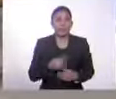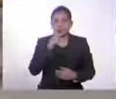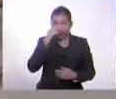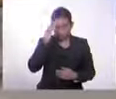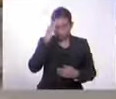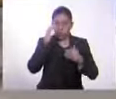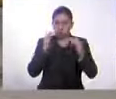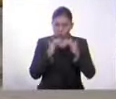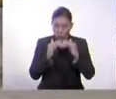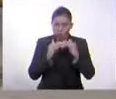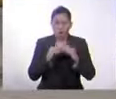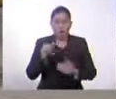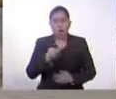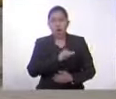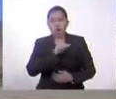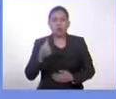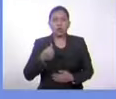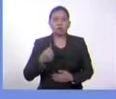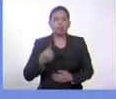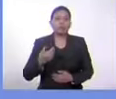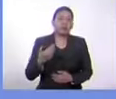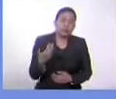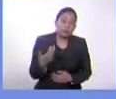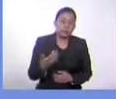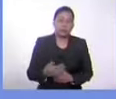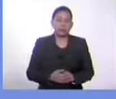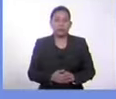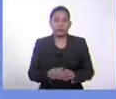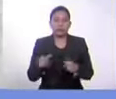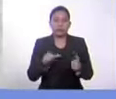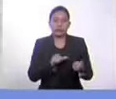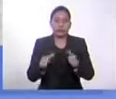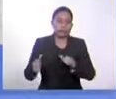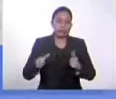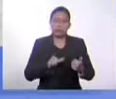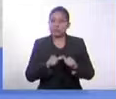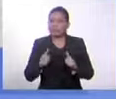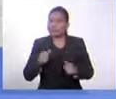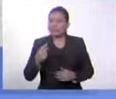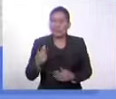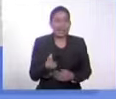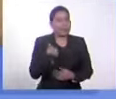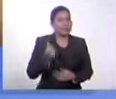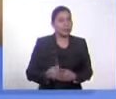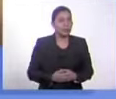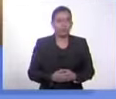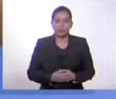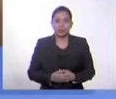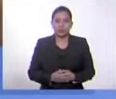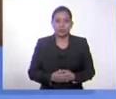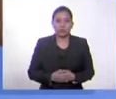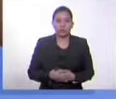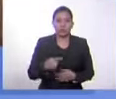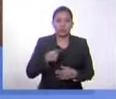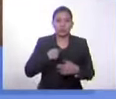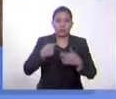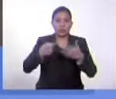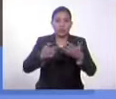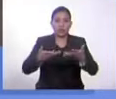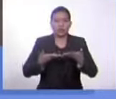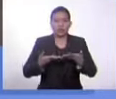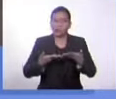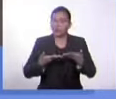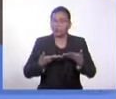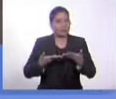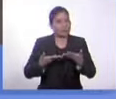otra de las situaciones que pueden desencadenar un embarazo y que lamentablemente ha sucedido es cuando se te vulneran los derechos o sufres una